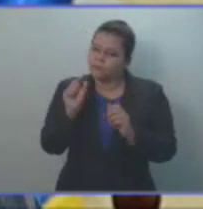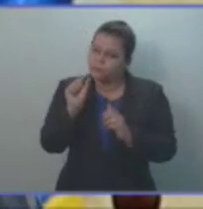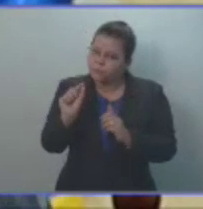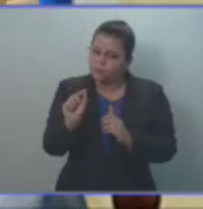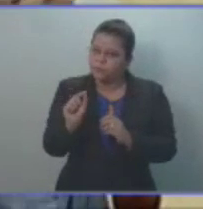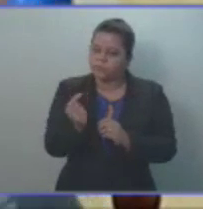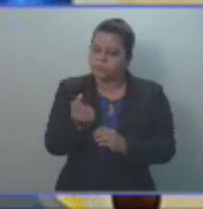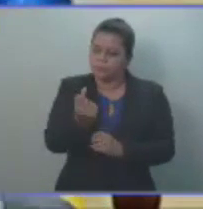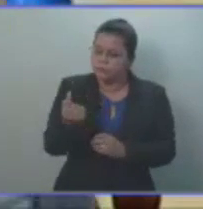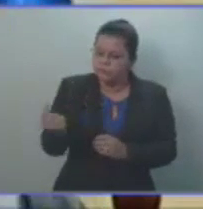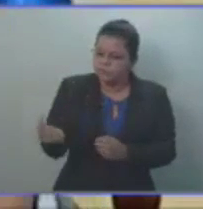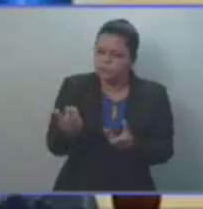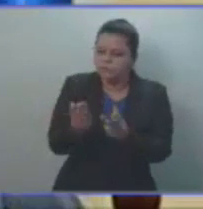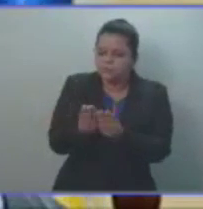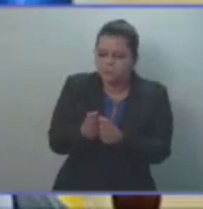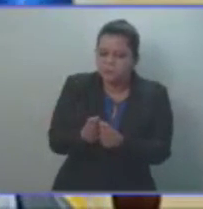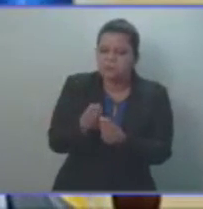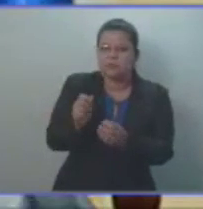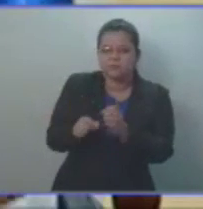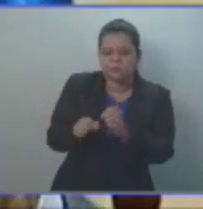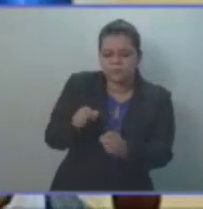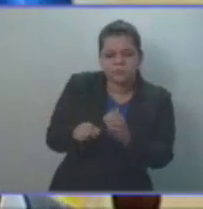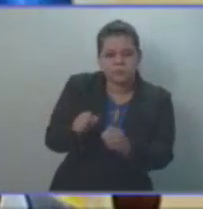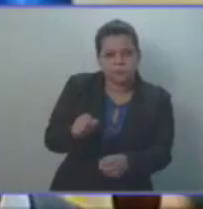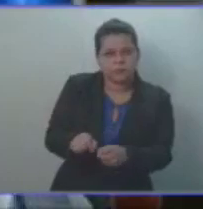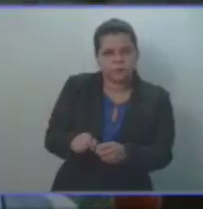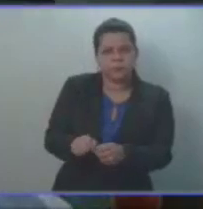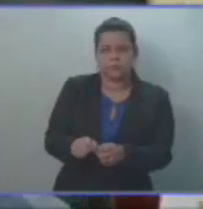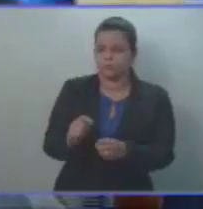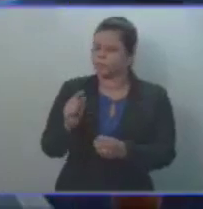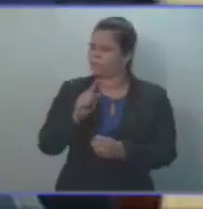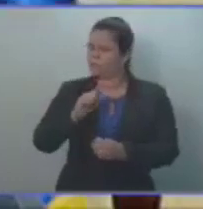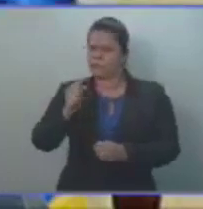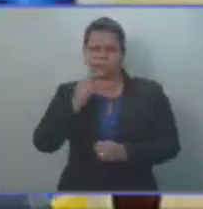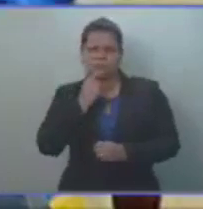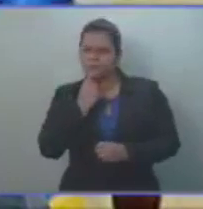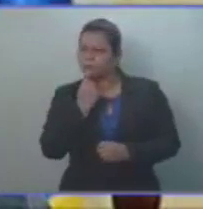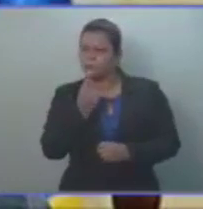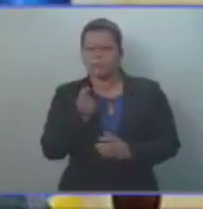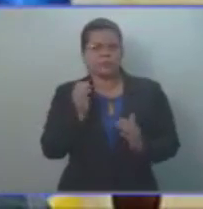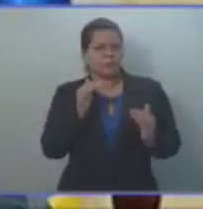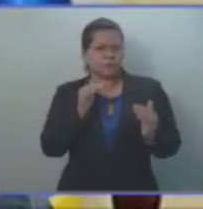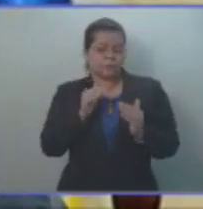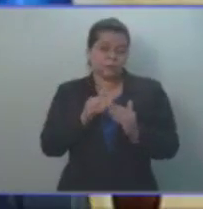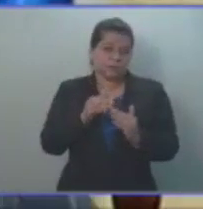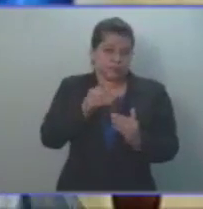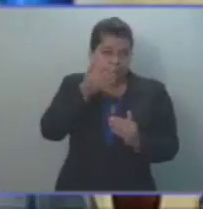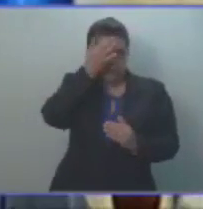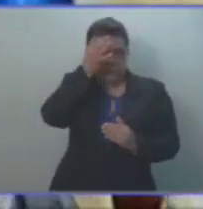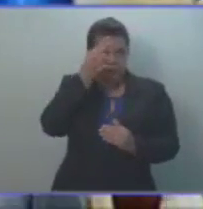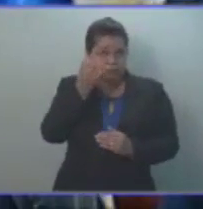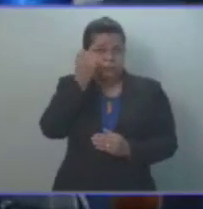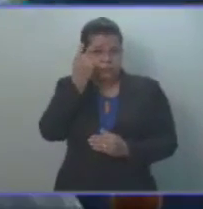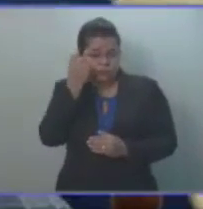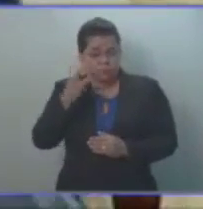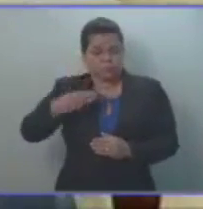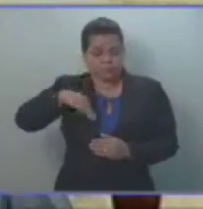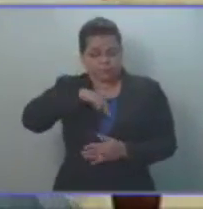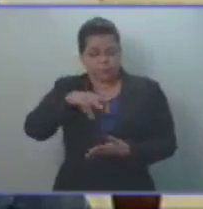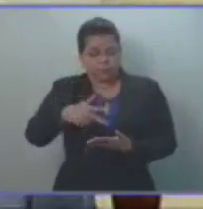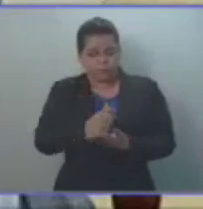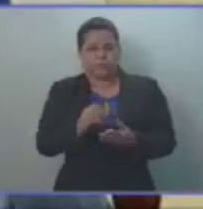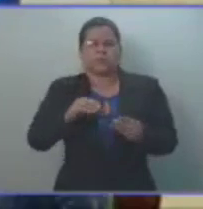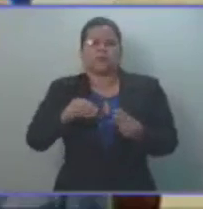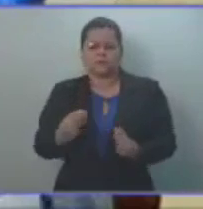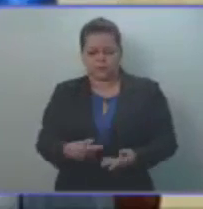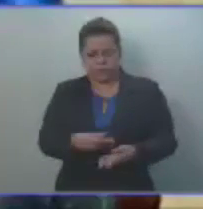productores. Y no estamos hablando, como aparentemente lo entendió el Ministerio de Hacienda, de cómo se tienen que documentar los